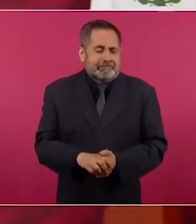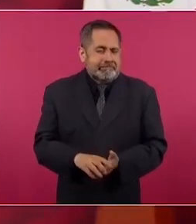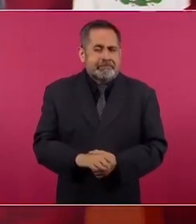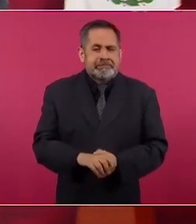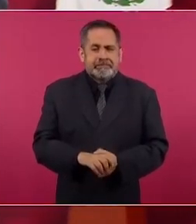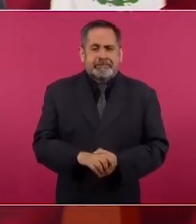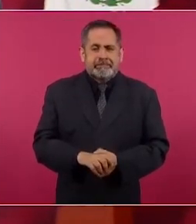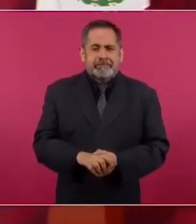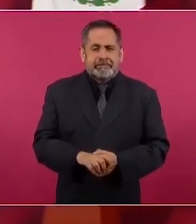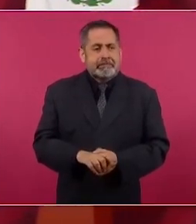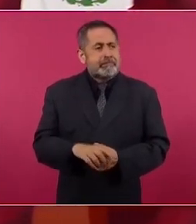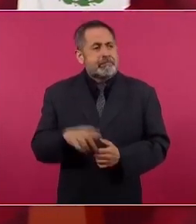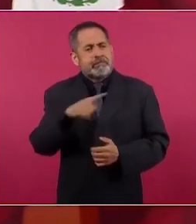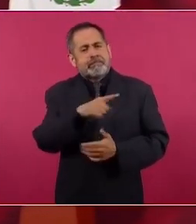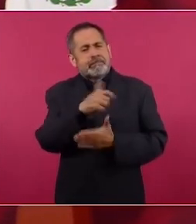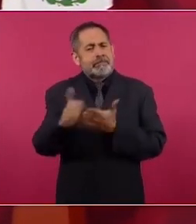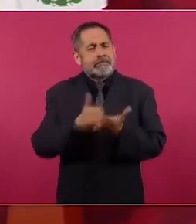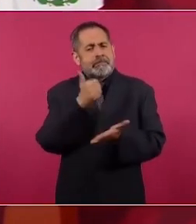una ciudad